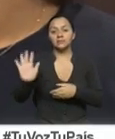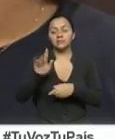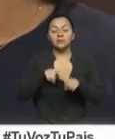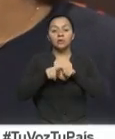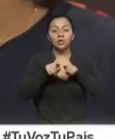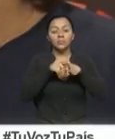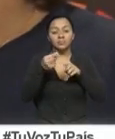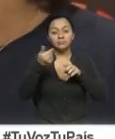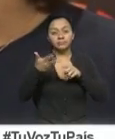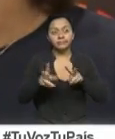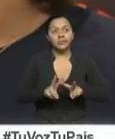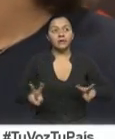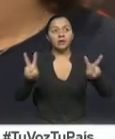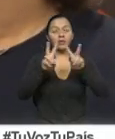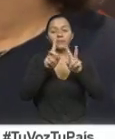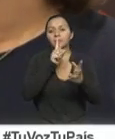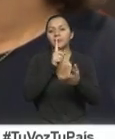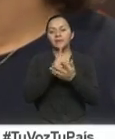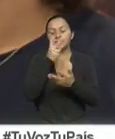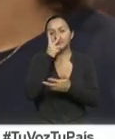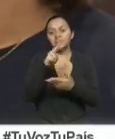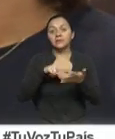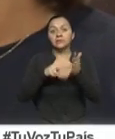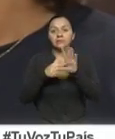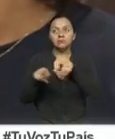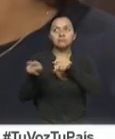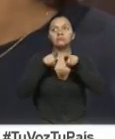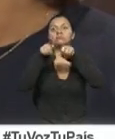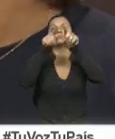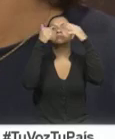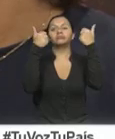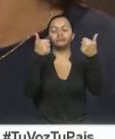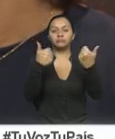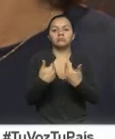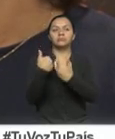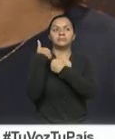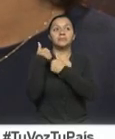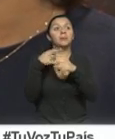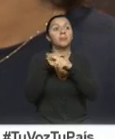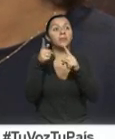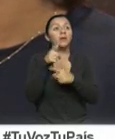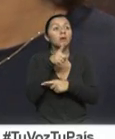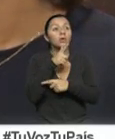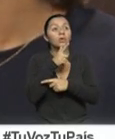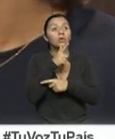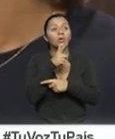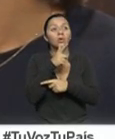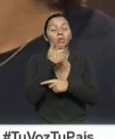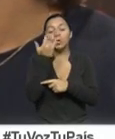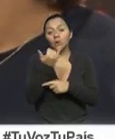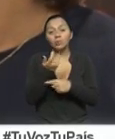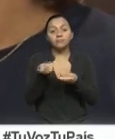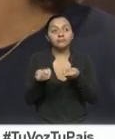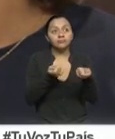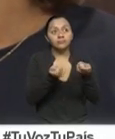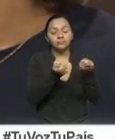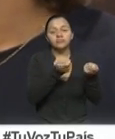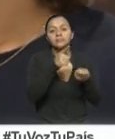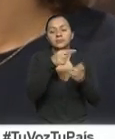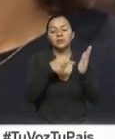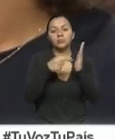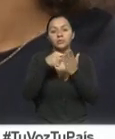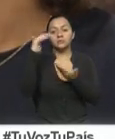esos costos realmente ya es un desafío. Y en el orden del manejo del drawback,